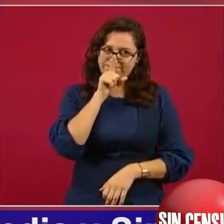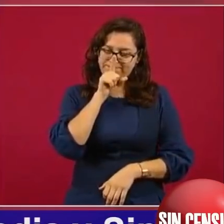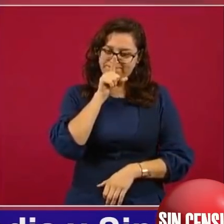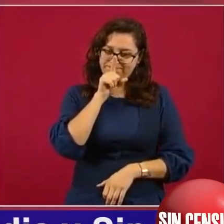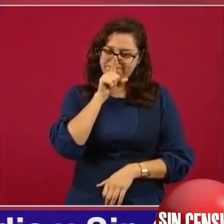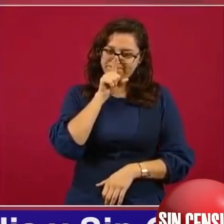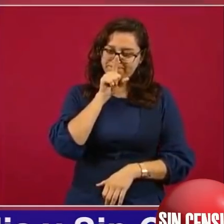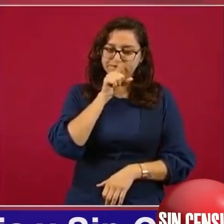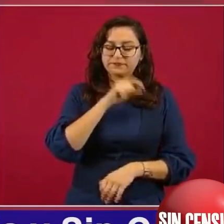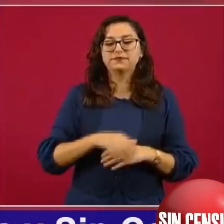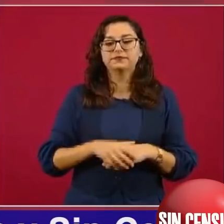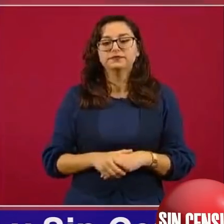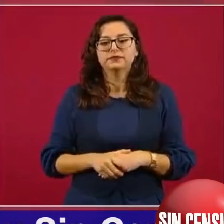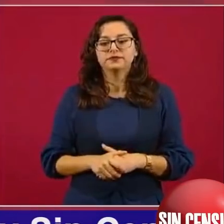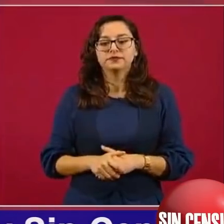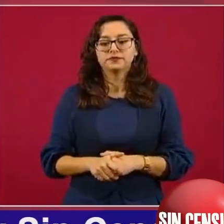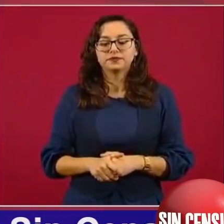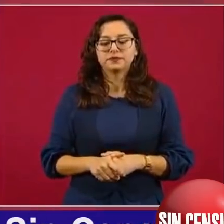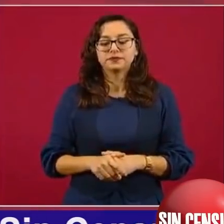Y